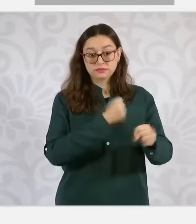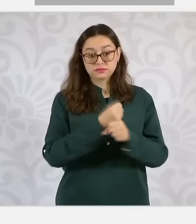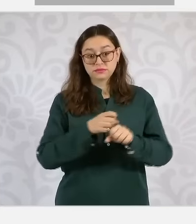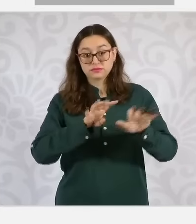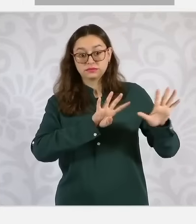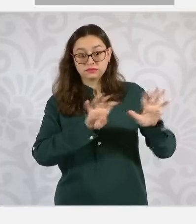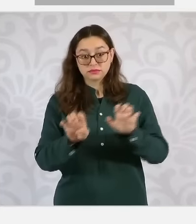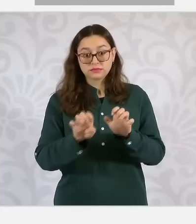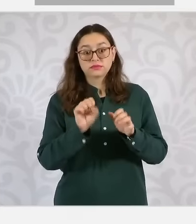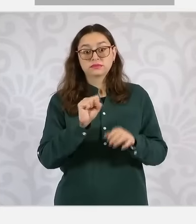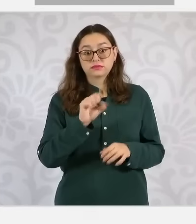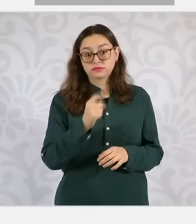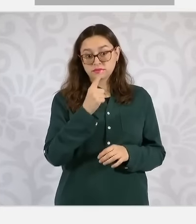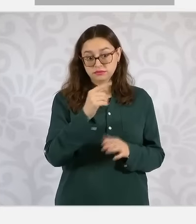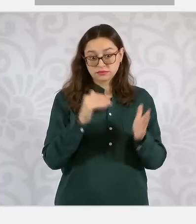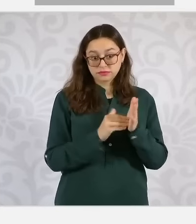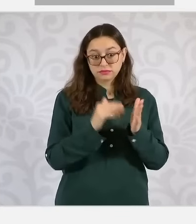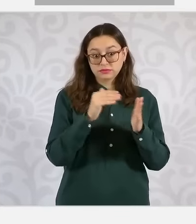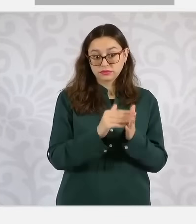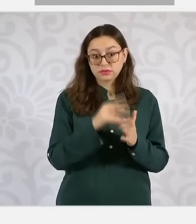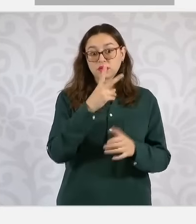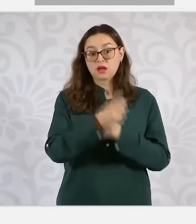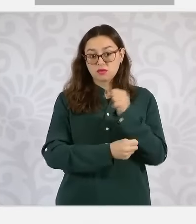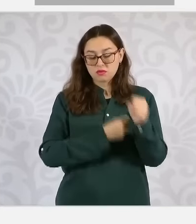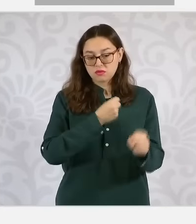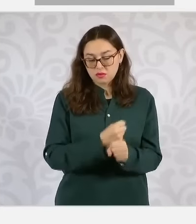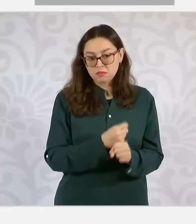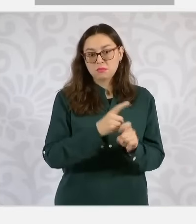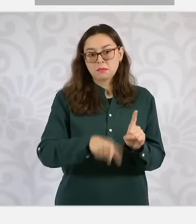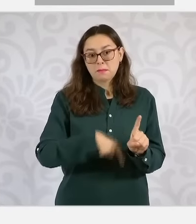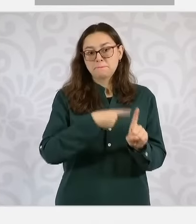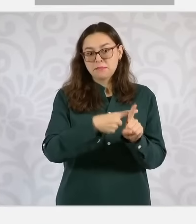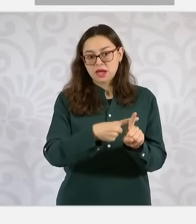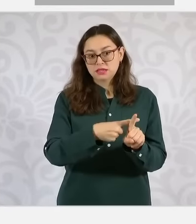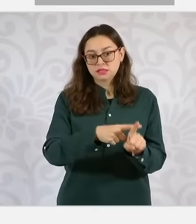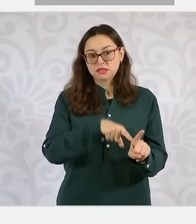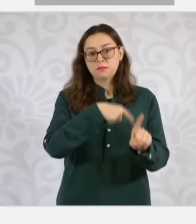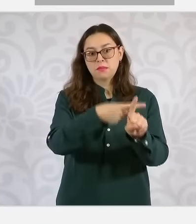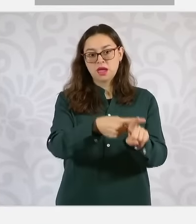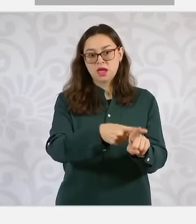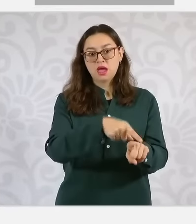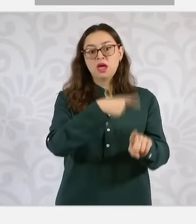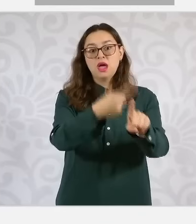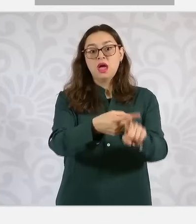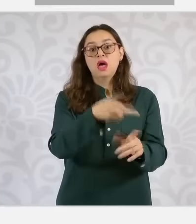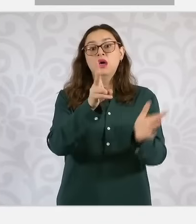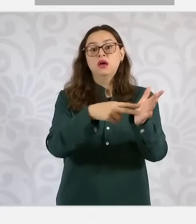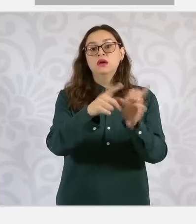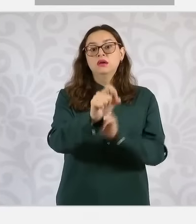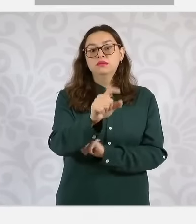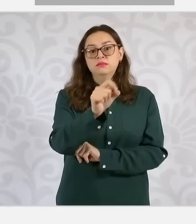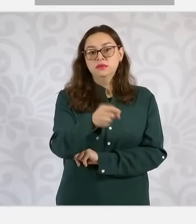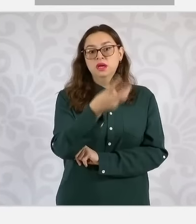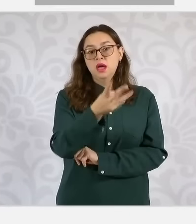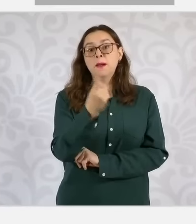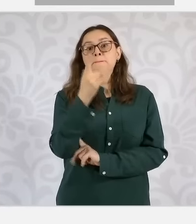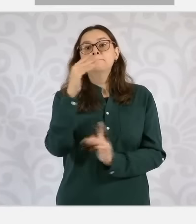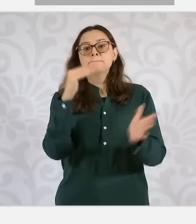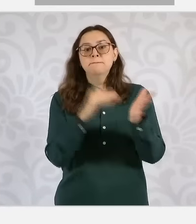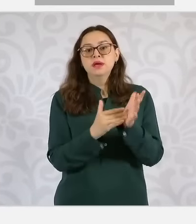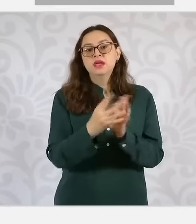961 millones, subimos un poquito más. En 2023 nos incrementaron un poquito a